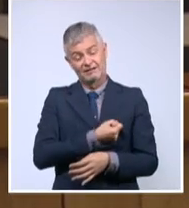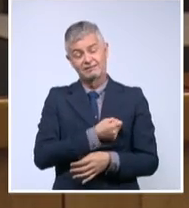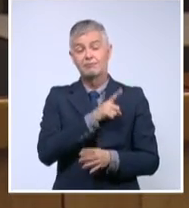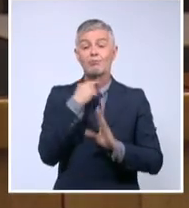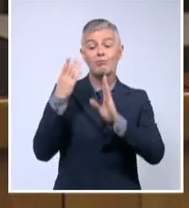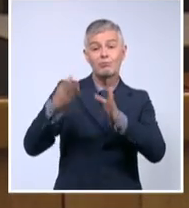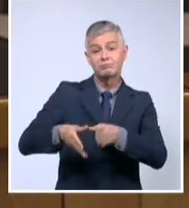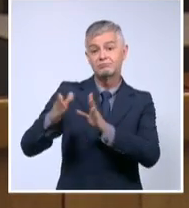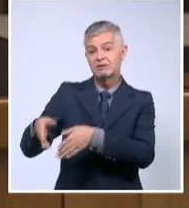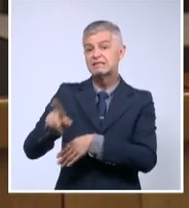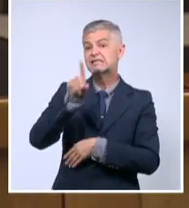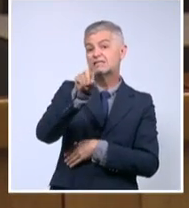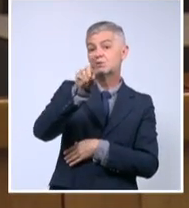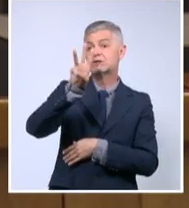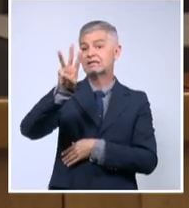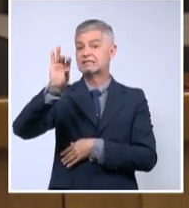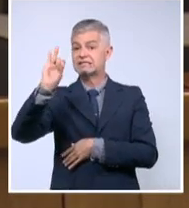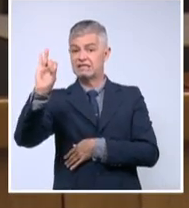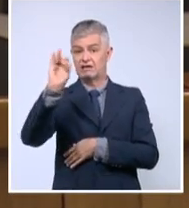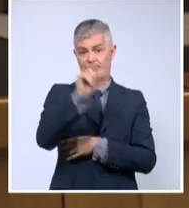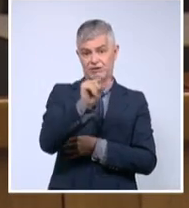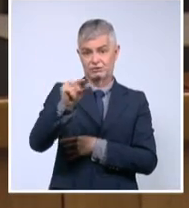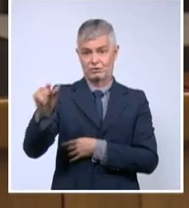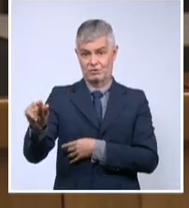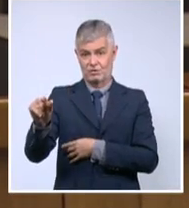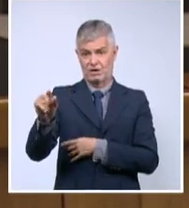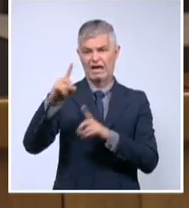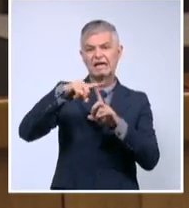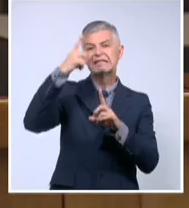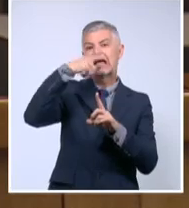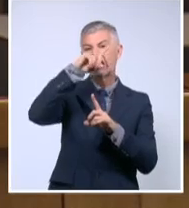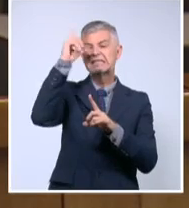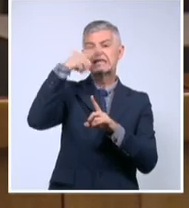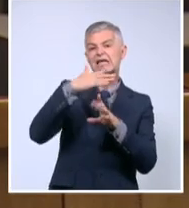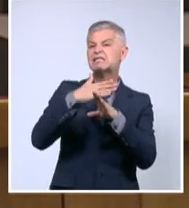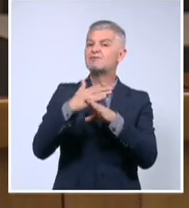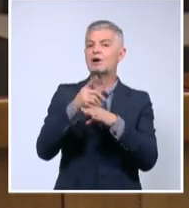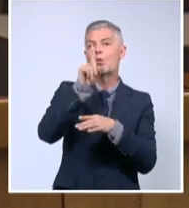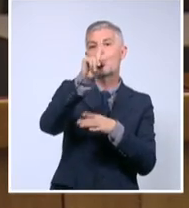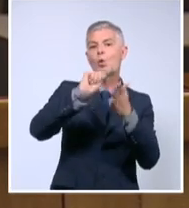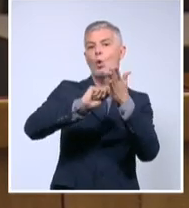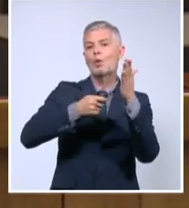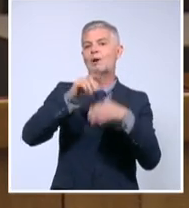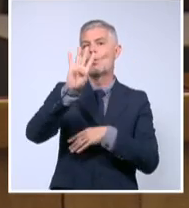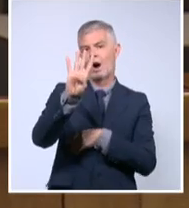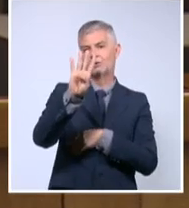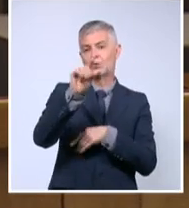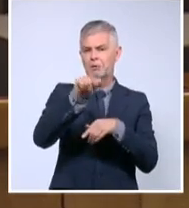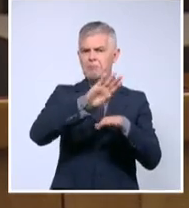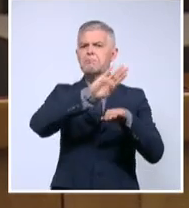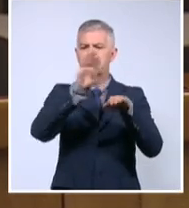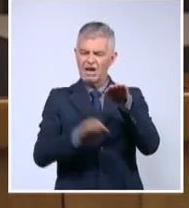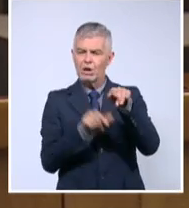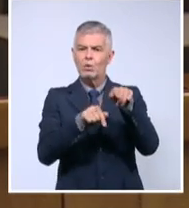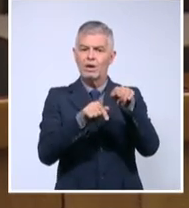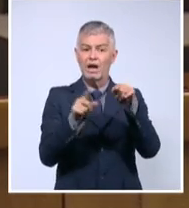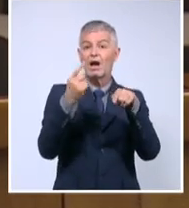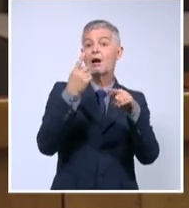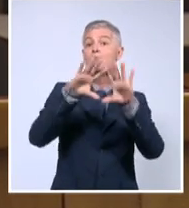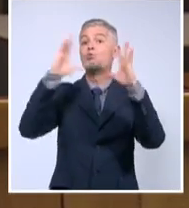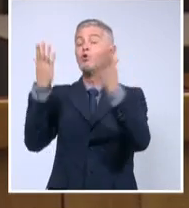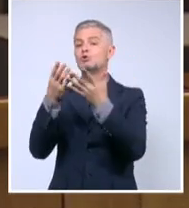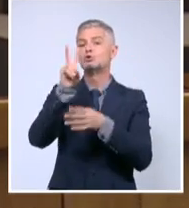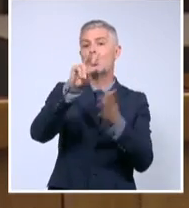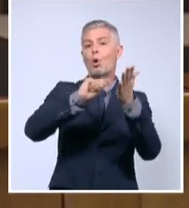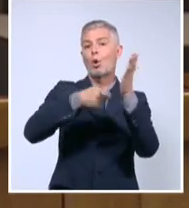fallecido 137 personas, para una tasa de letalidad de 1,4, por debajo de la tasa mundial de 2,25